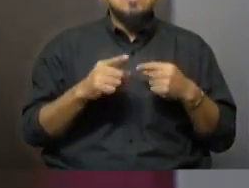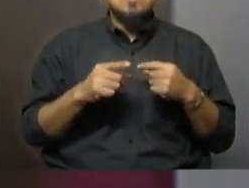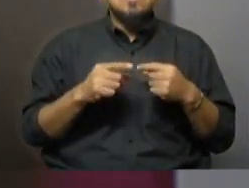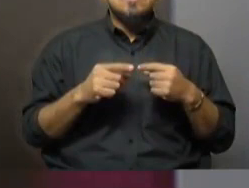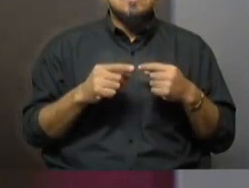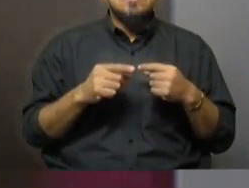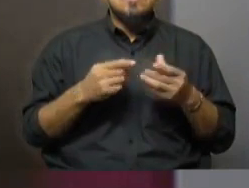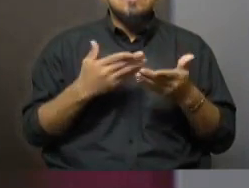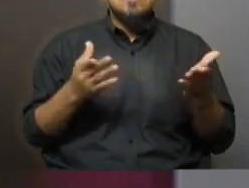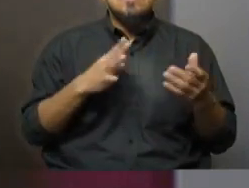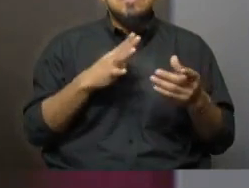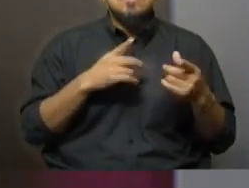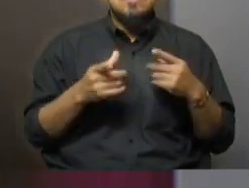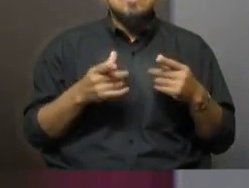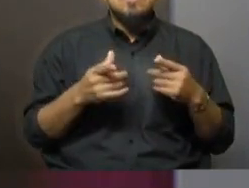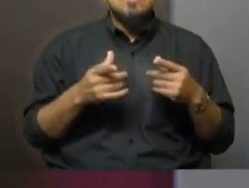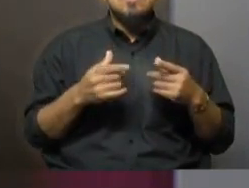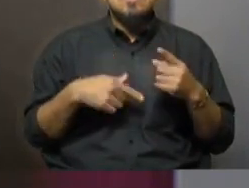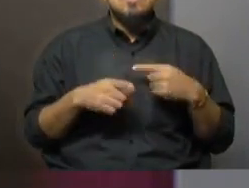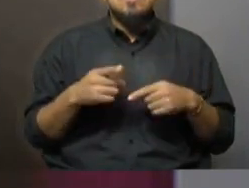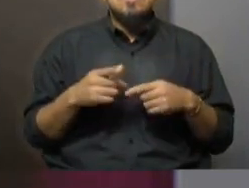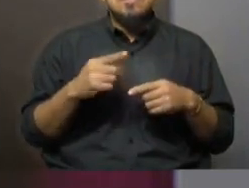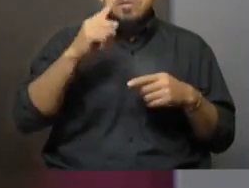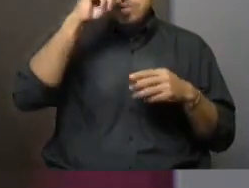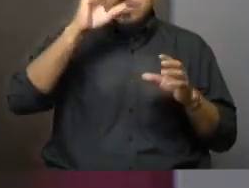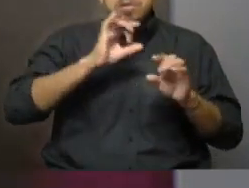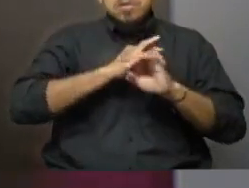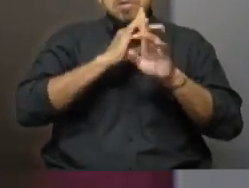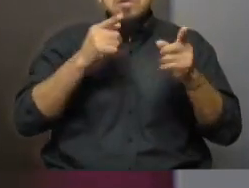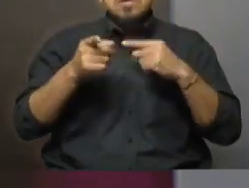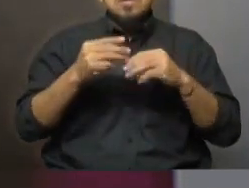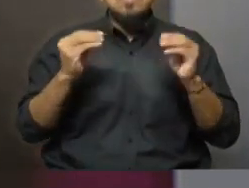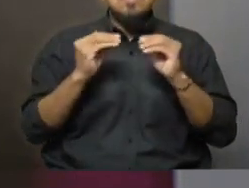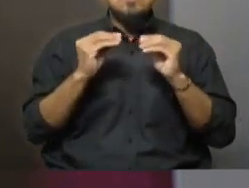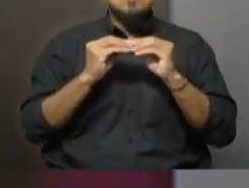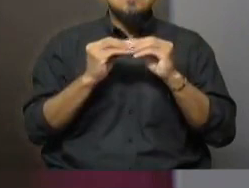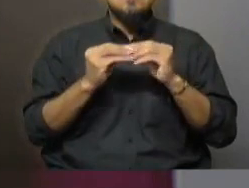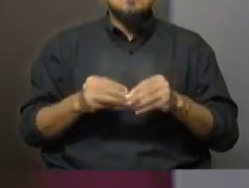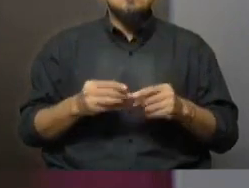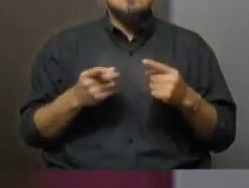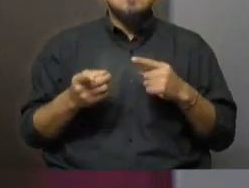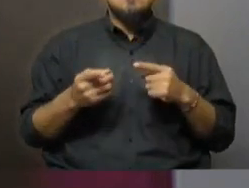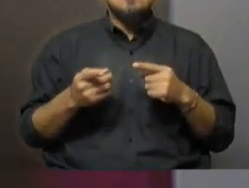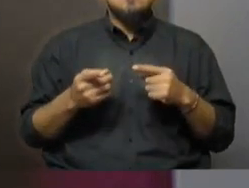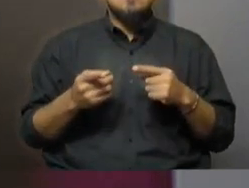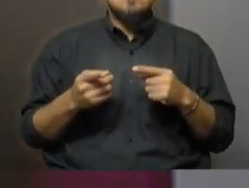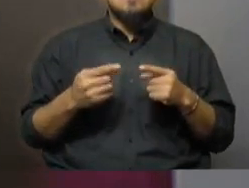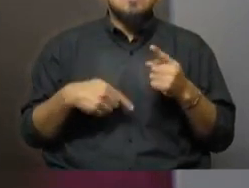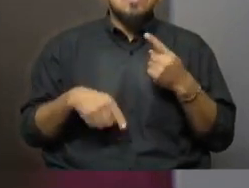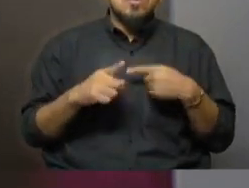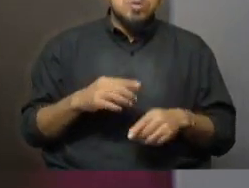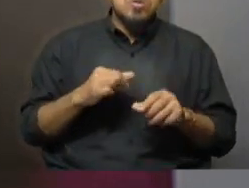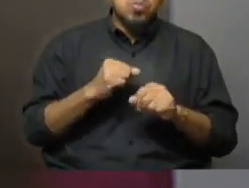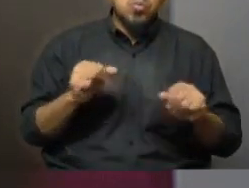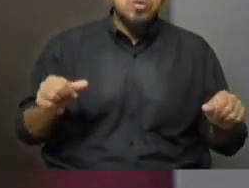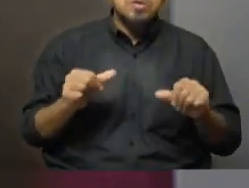hay ganas de que suceda. Entonces, claramente se gestionó con las compañeras que trabajan más en la activatoria. Y se logró, lo